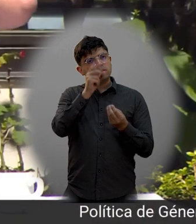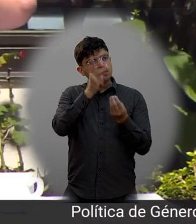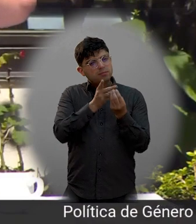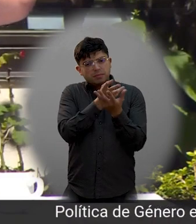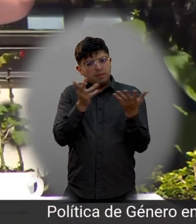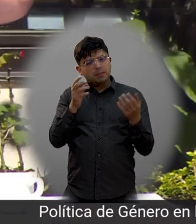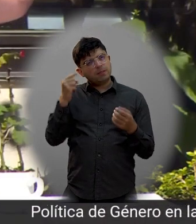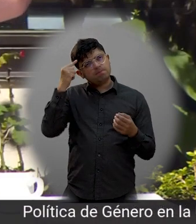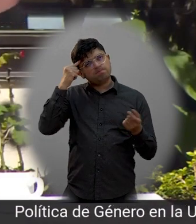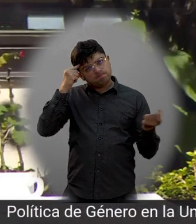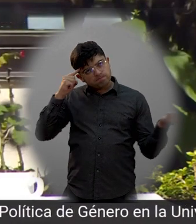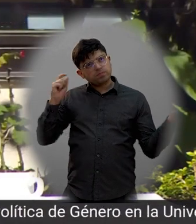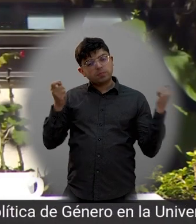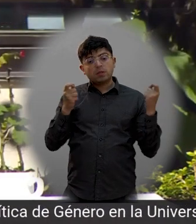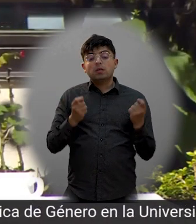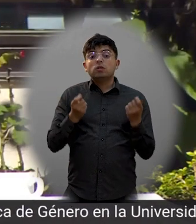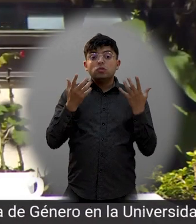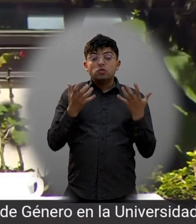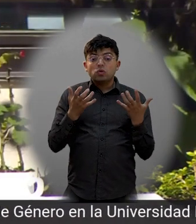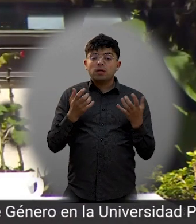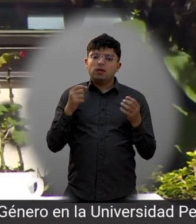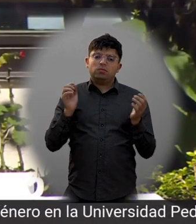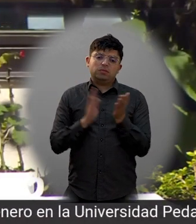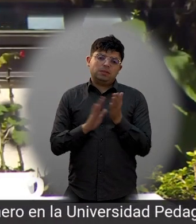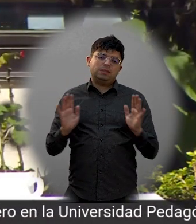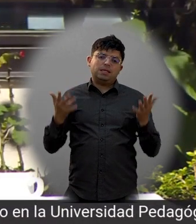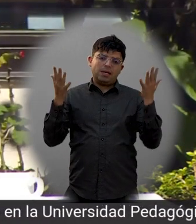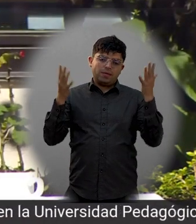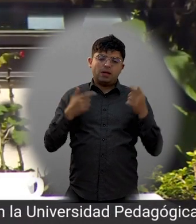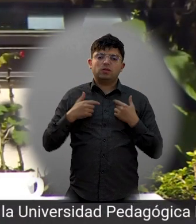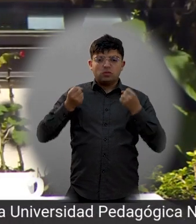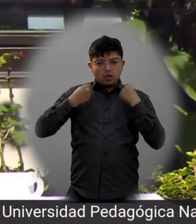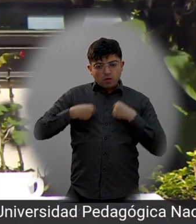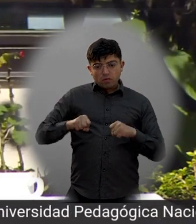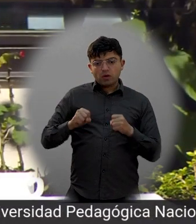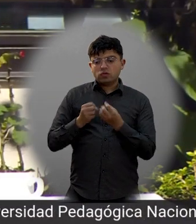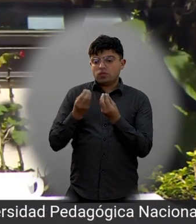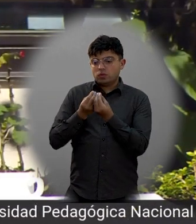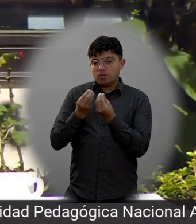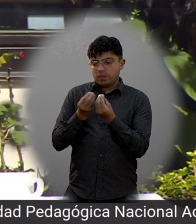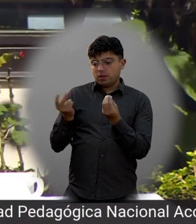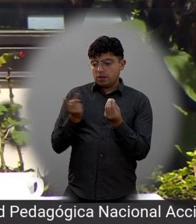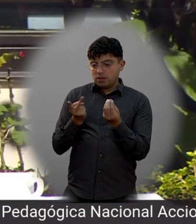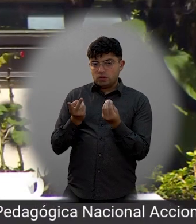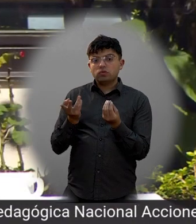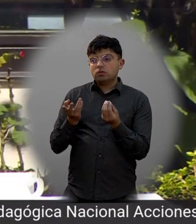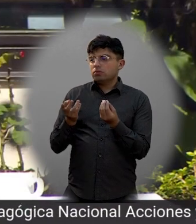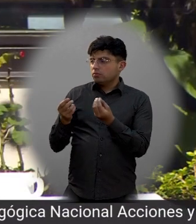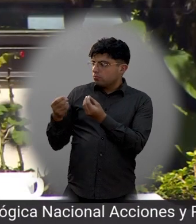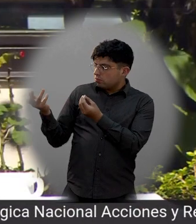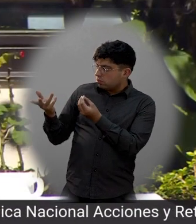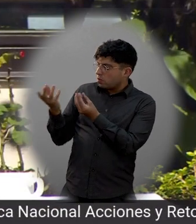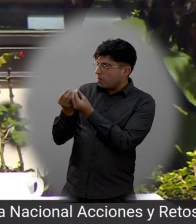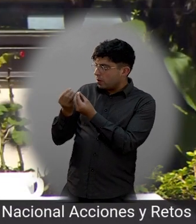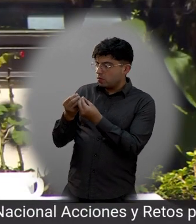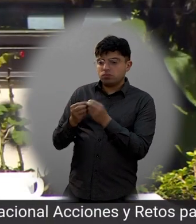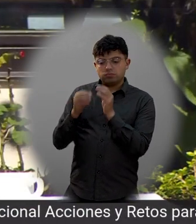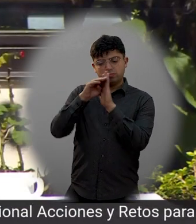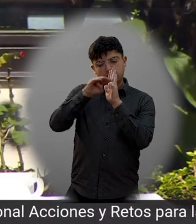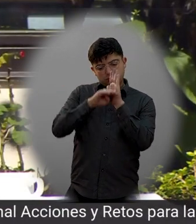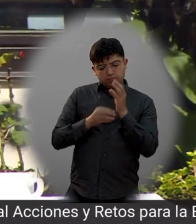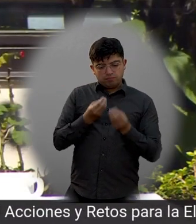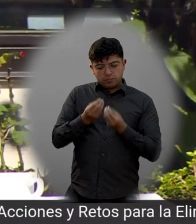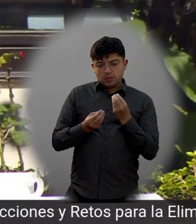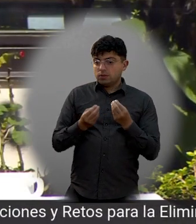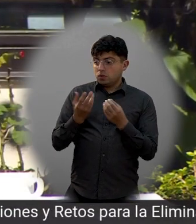maestres. Yo quiero celebrar también estos esfuerzos que han hecho mis colegas para sacar adelante este protocolo. No quiero empezar